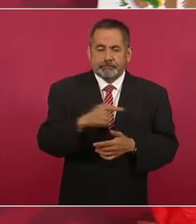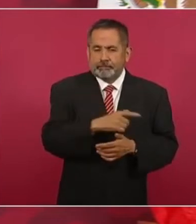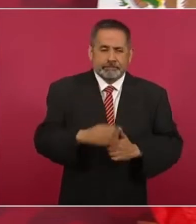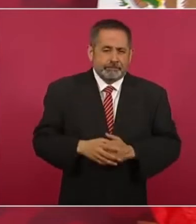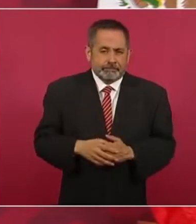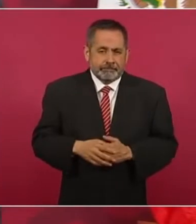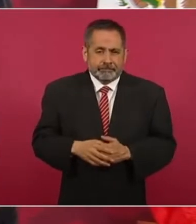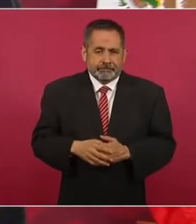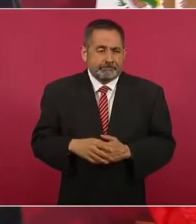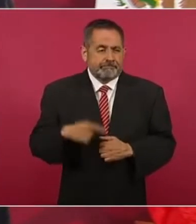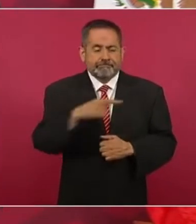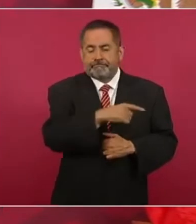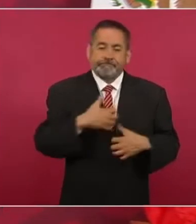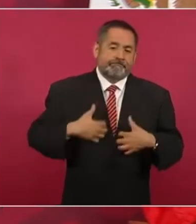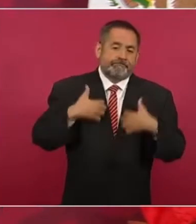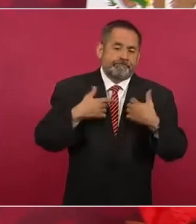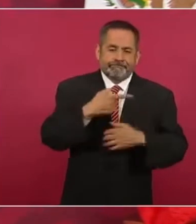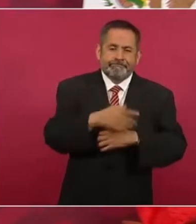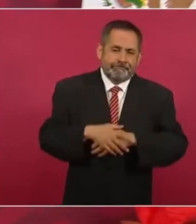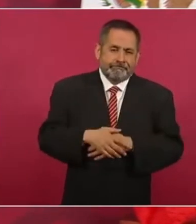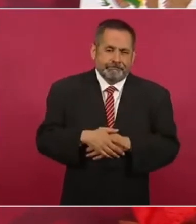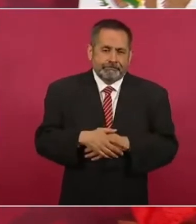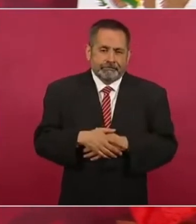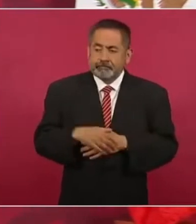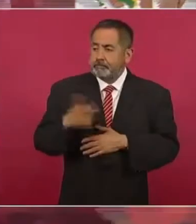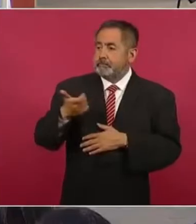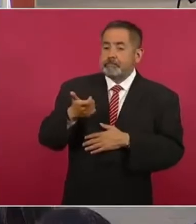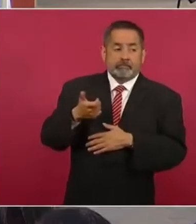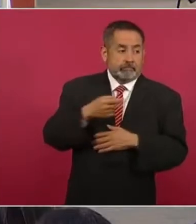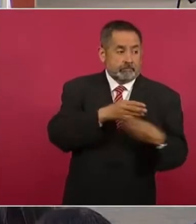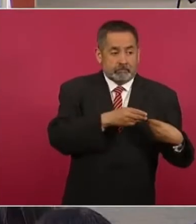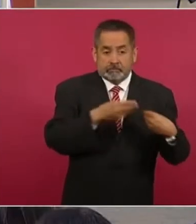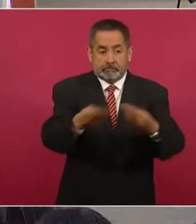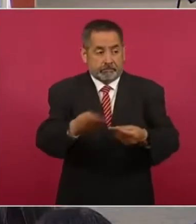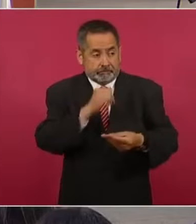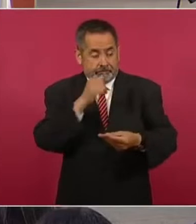Pues solo que Iberdrola deje sin abasto